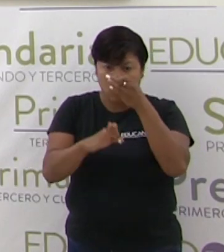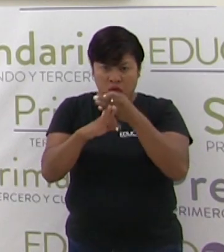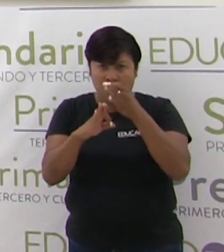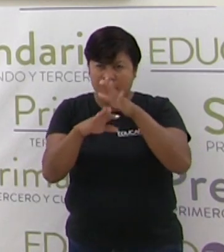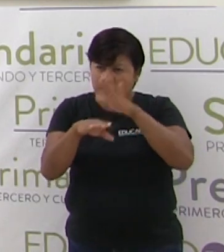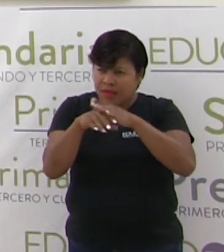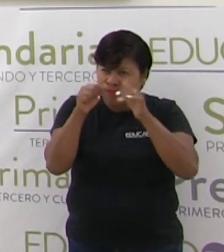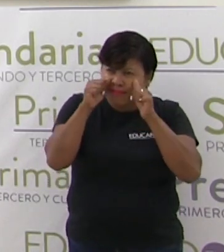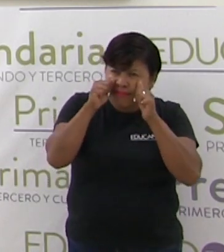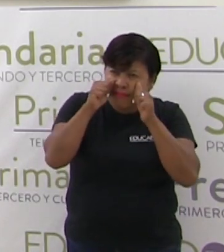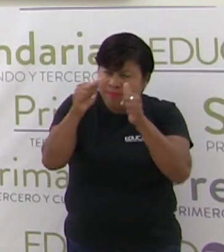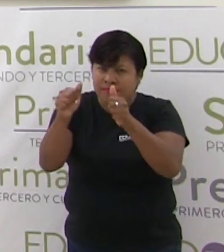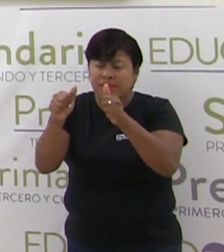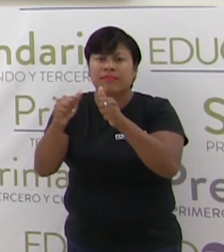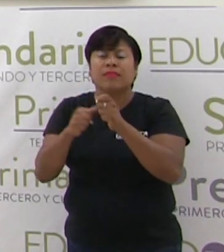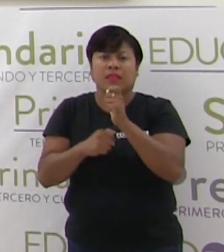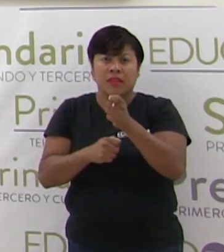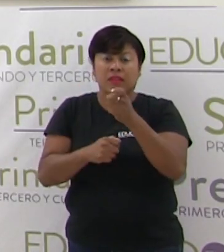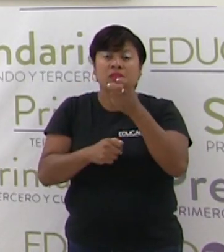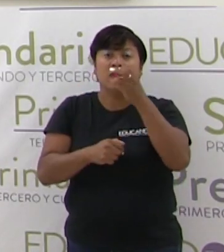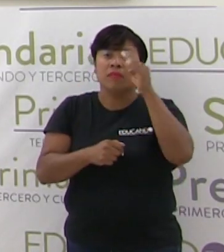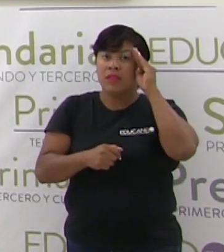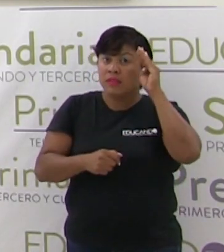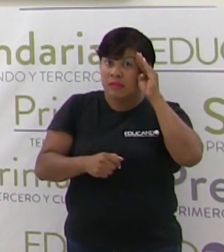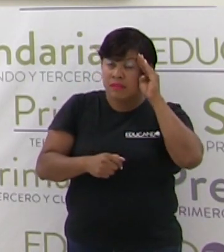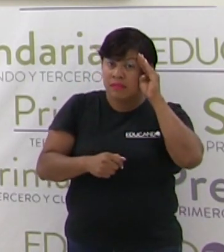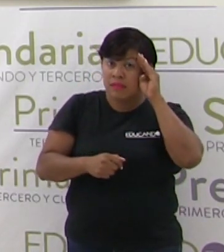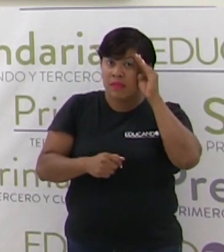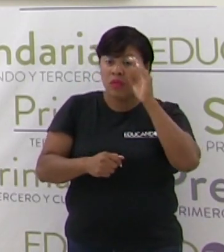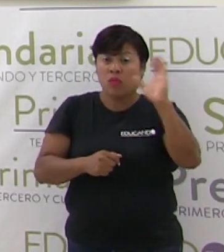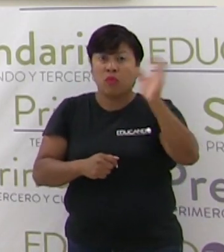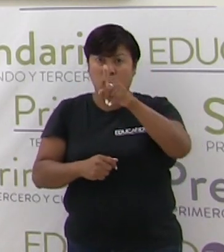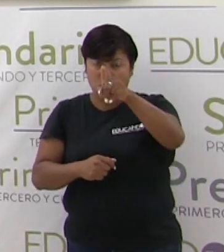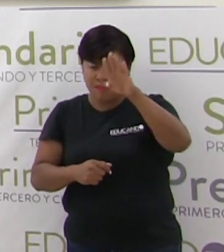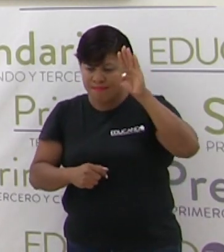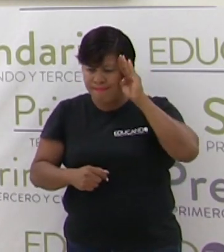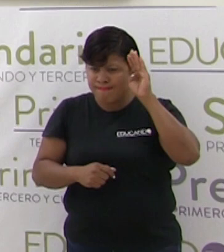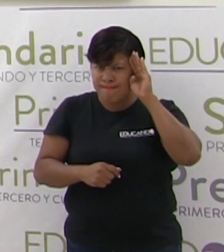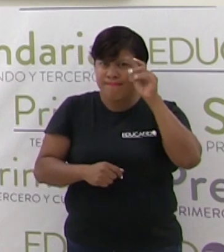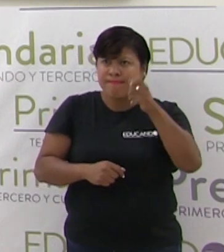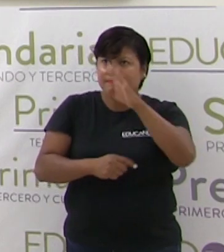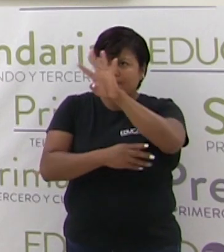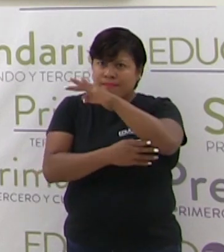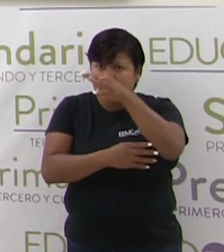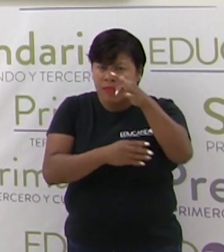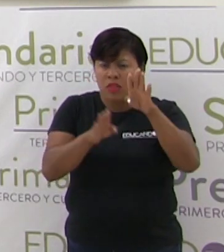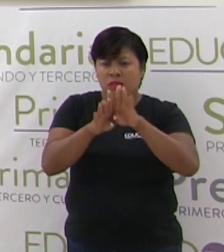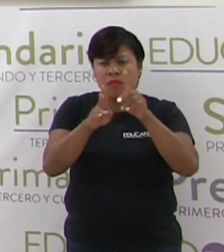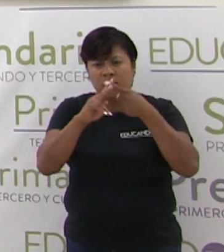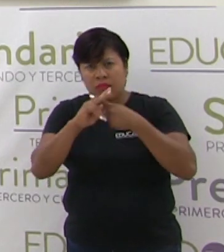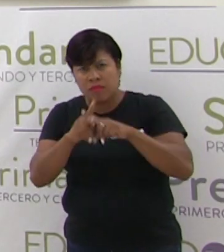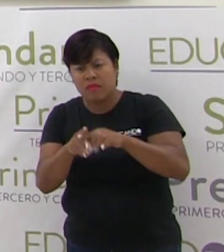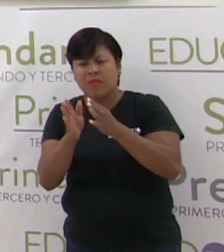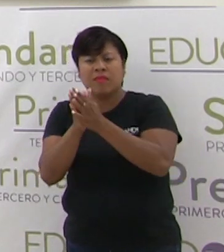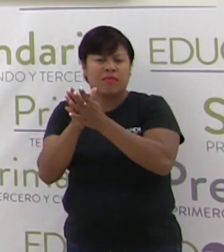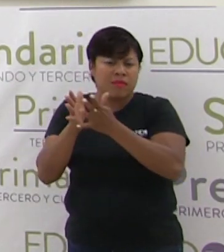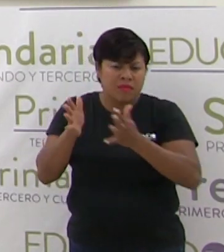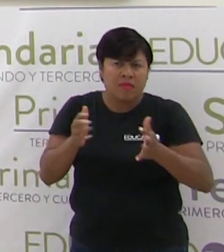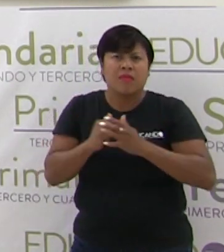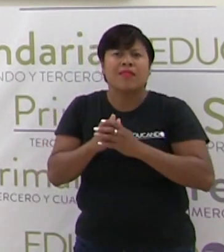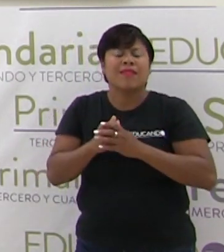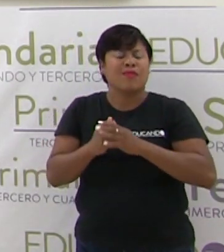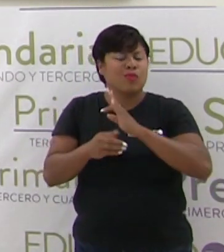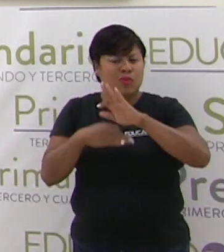detenidamente, que piensen en la estructura, porque cuando uno piensa en la estructura, en la introducción, en el desarrollo,